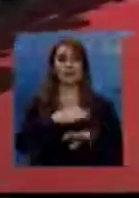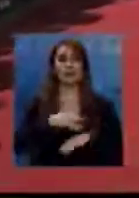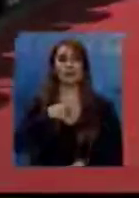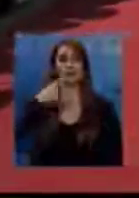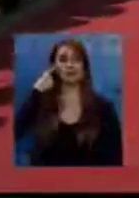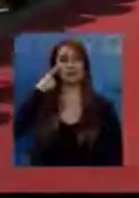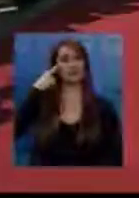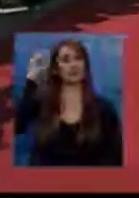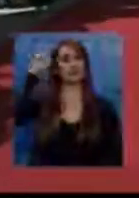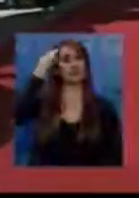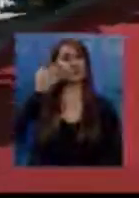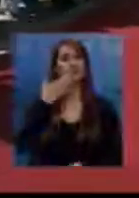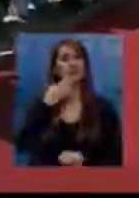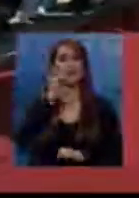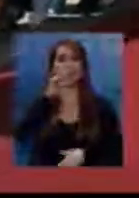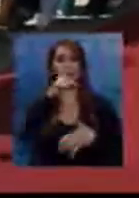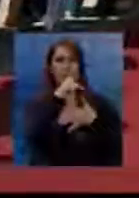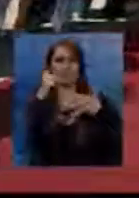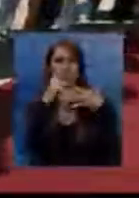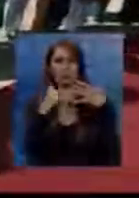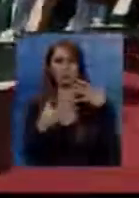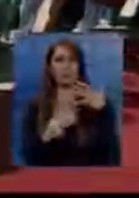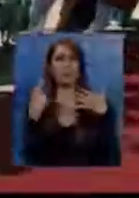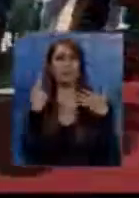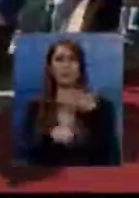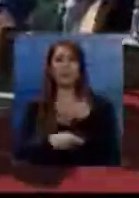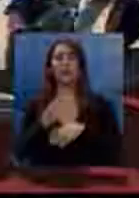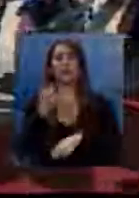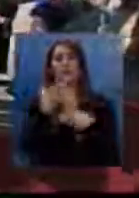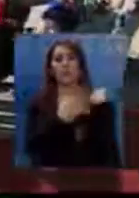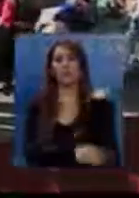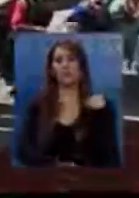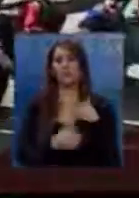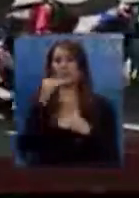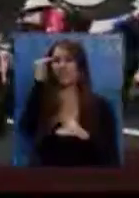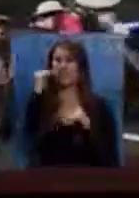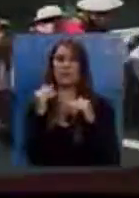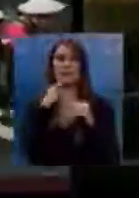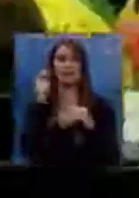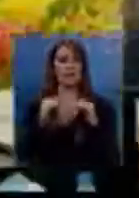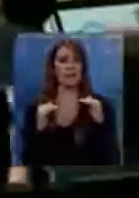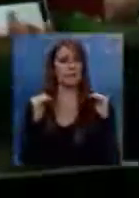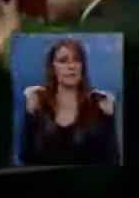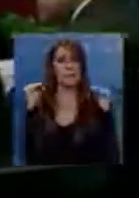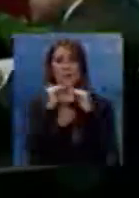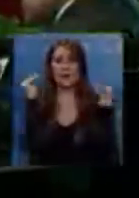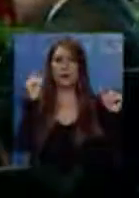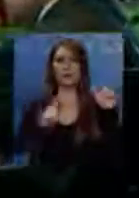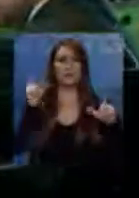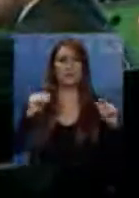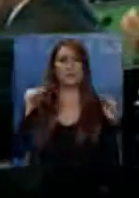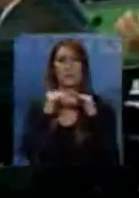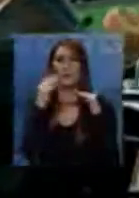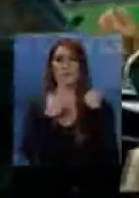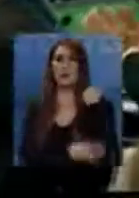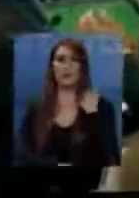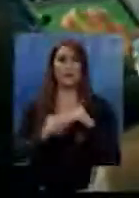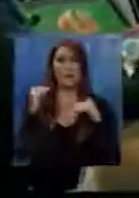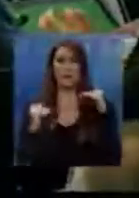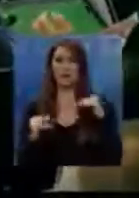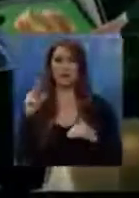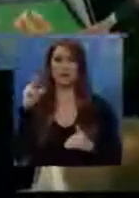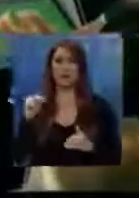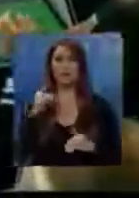5 ejes propuestos, uno de ellos para la reducción de la pobreza y desigualdad. Planteó crear un sistema tributario progresivo